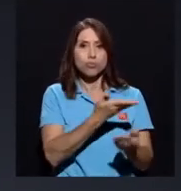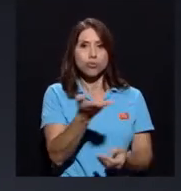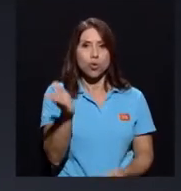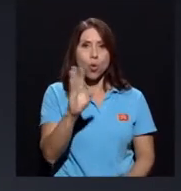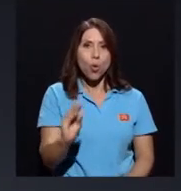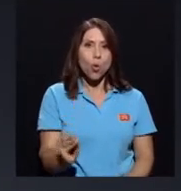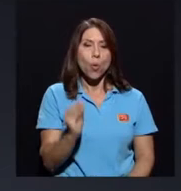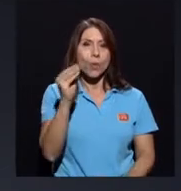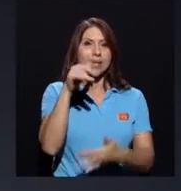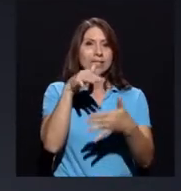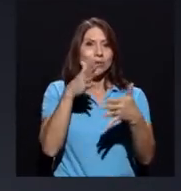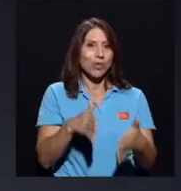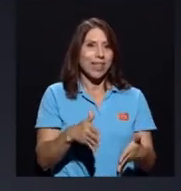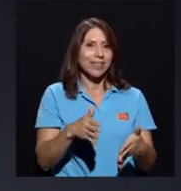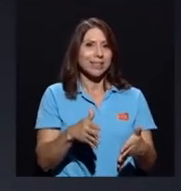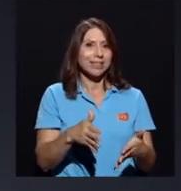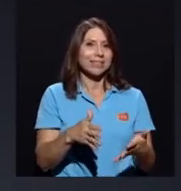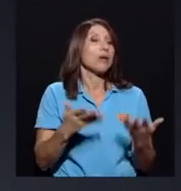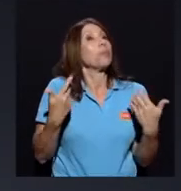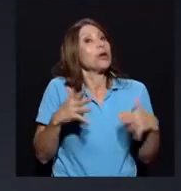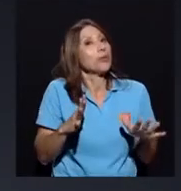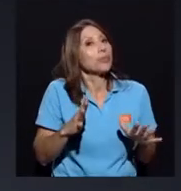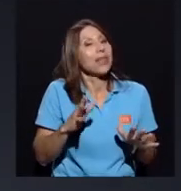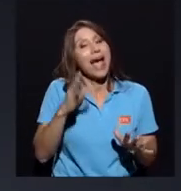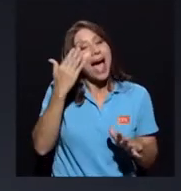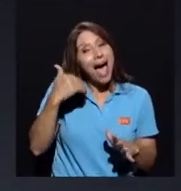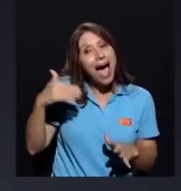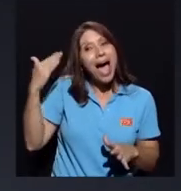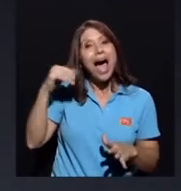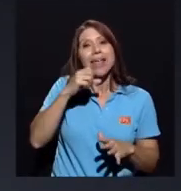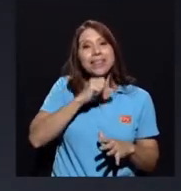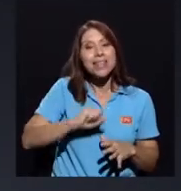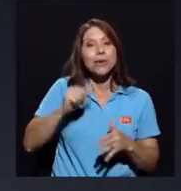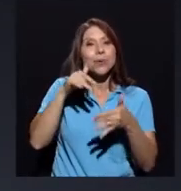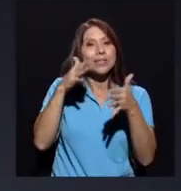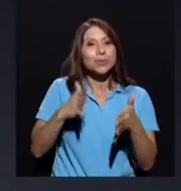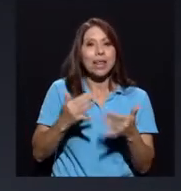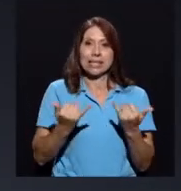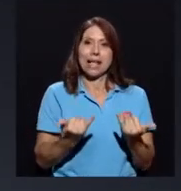y jóvenes antiguos estudiantes profesoras ahora